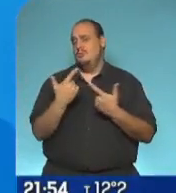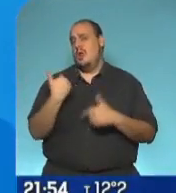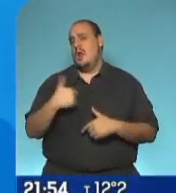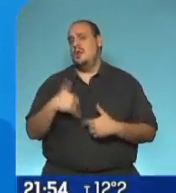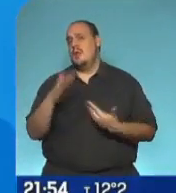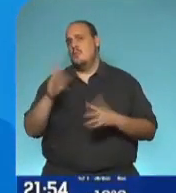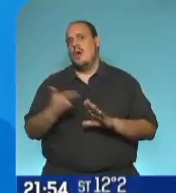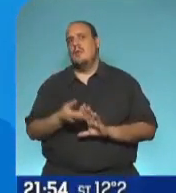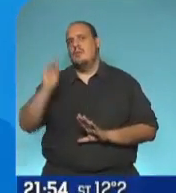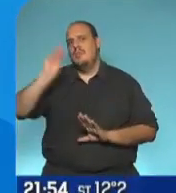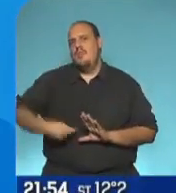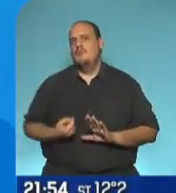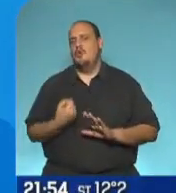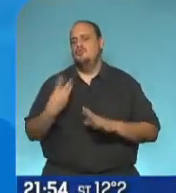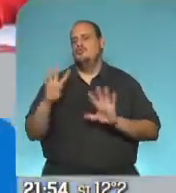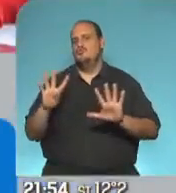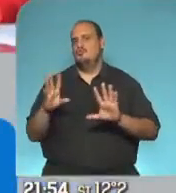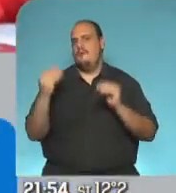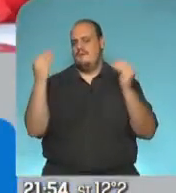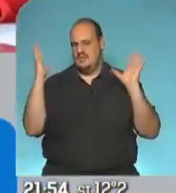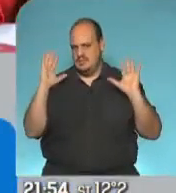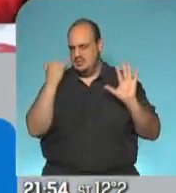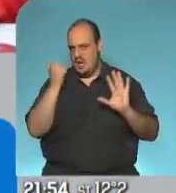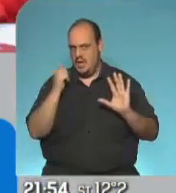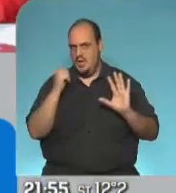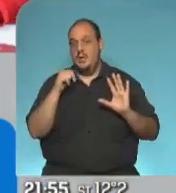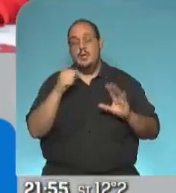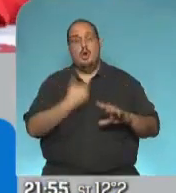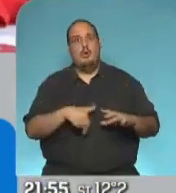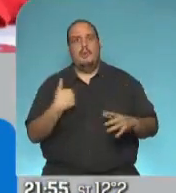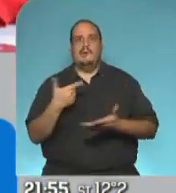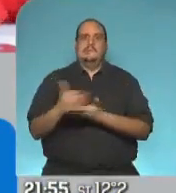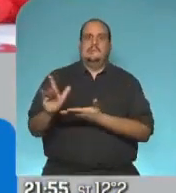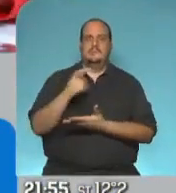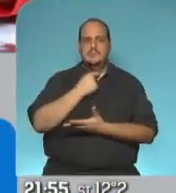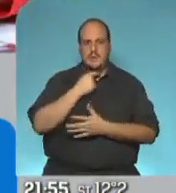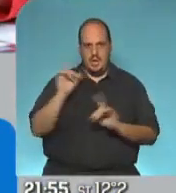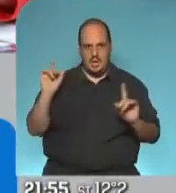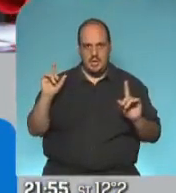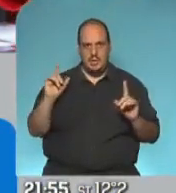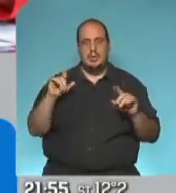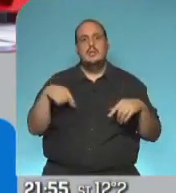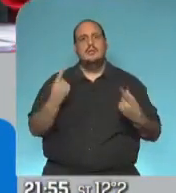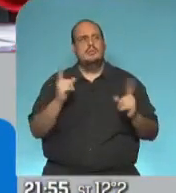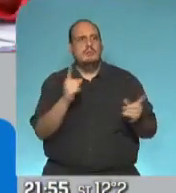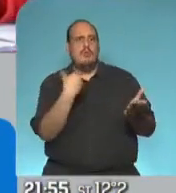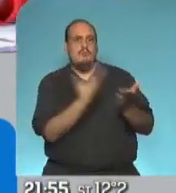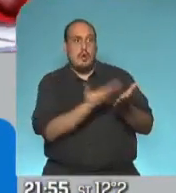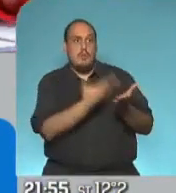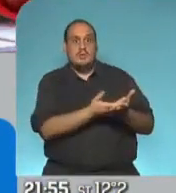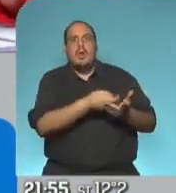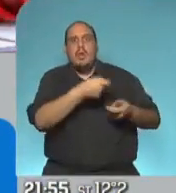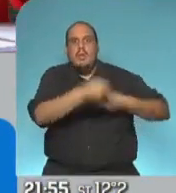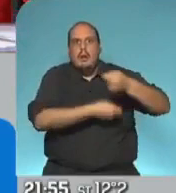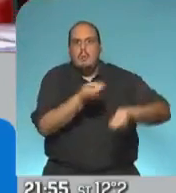por novena vez en default. Justamente es lo que el gobierno está queriendo evitar y por eso propone una propuesta, como había dicho ya, sostenible. Es decir,